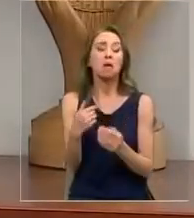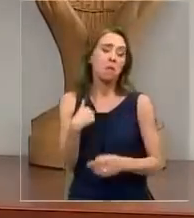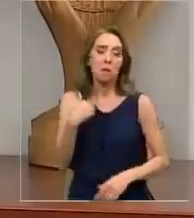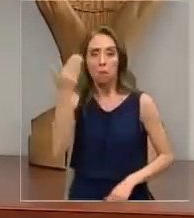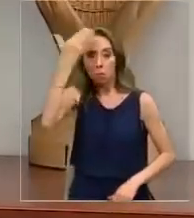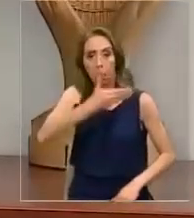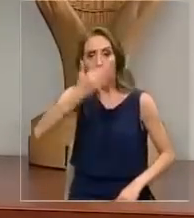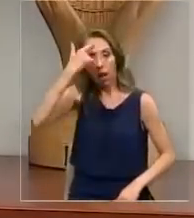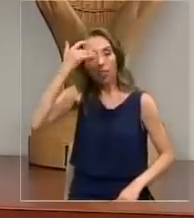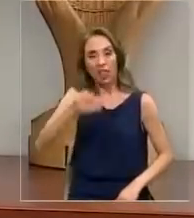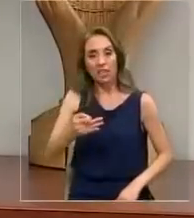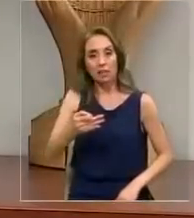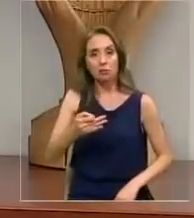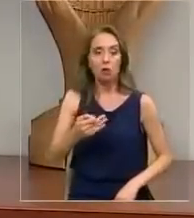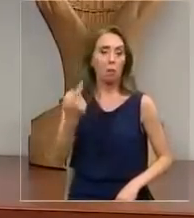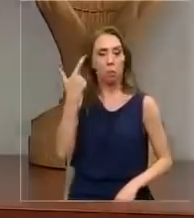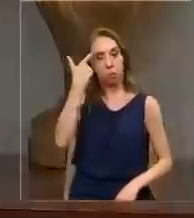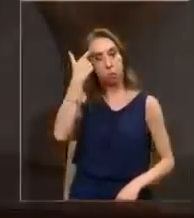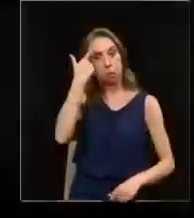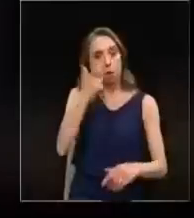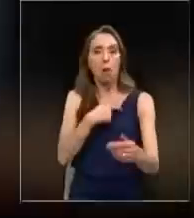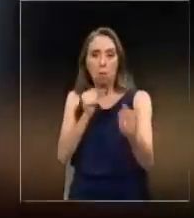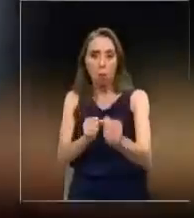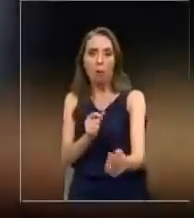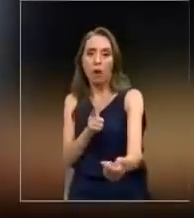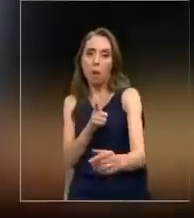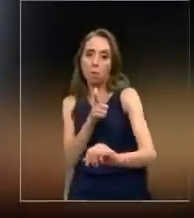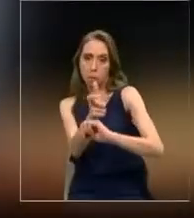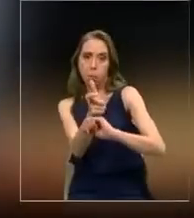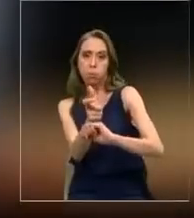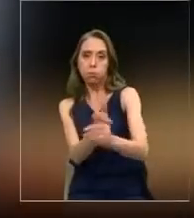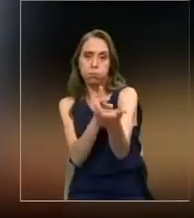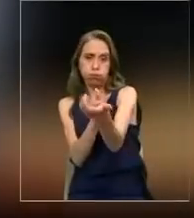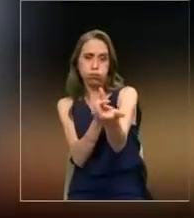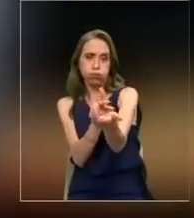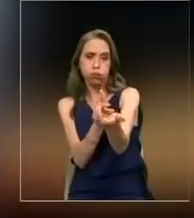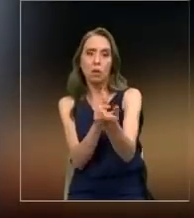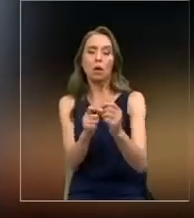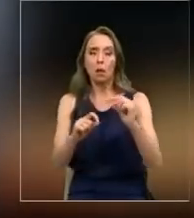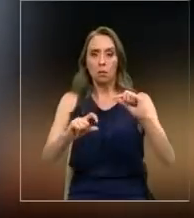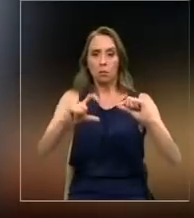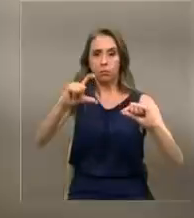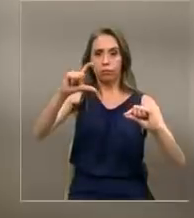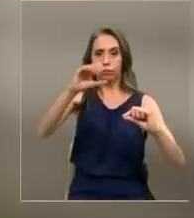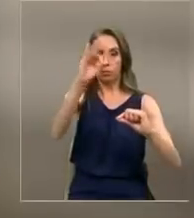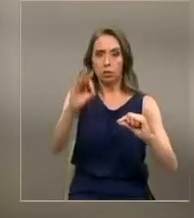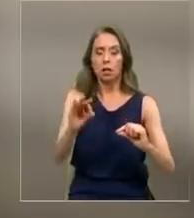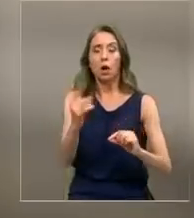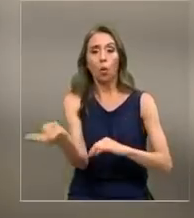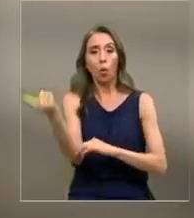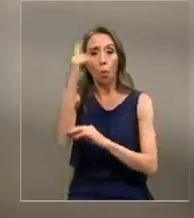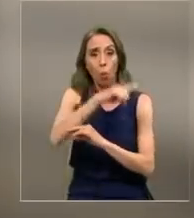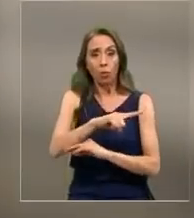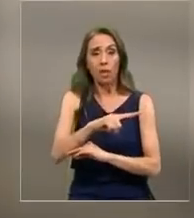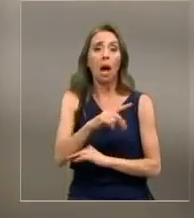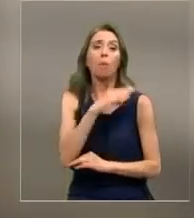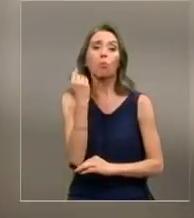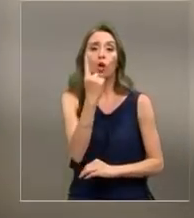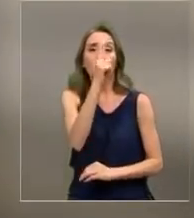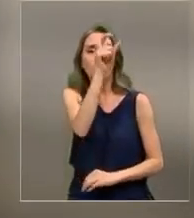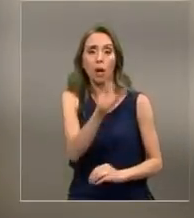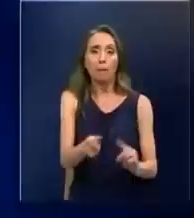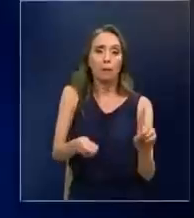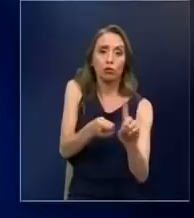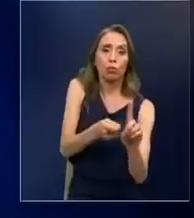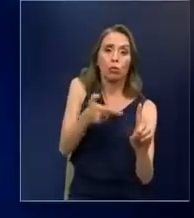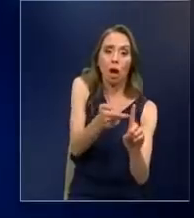decisión. Son más temerarios los tiradores. Preocupa que las cifras sigan creciendo, más de un homicidio por día en lo que va del